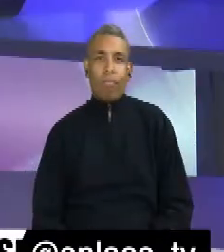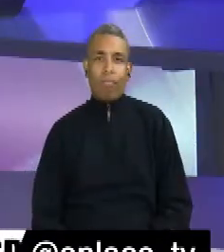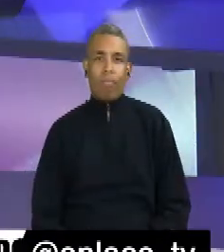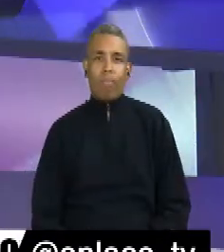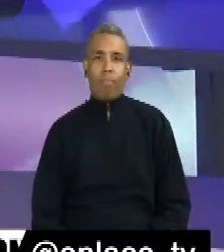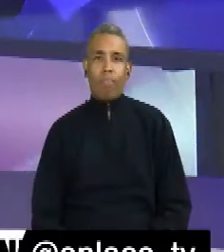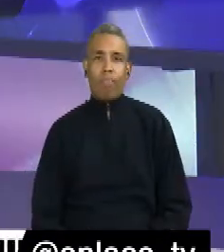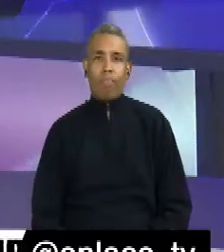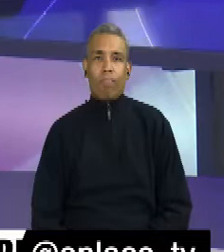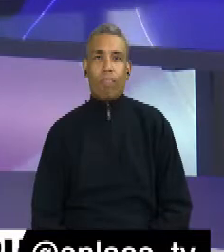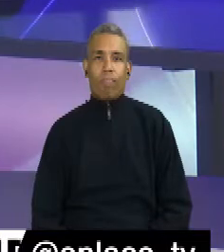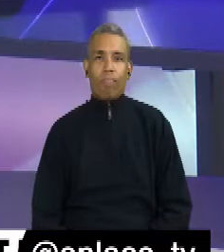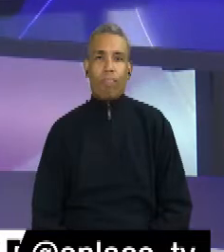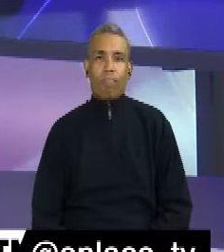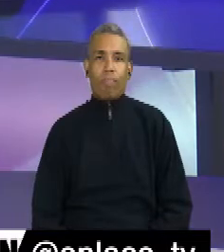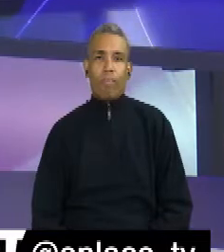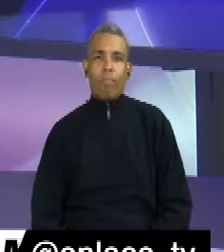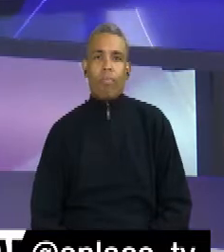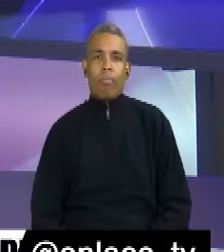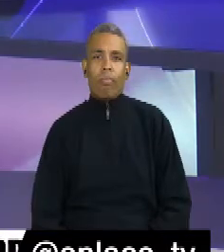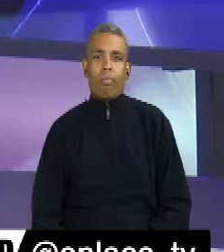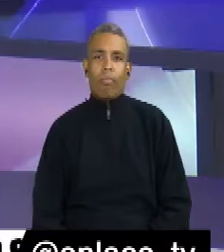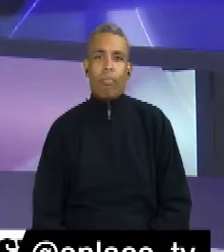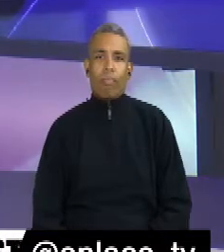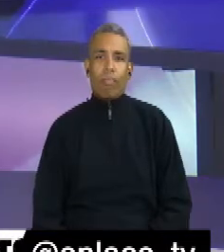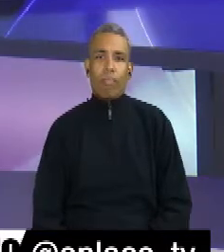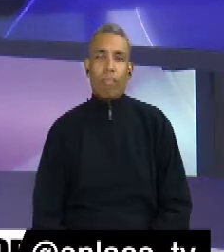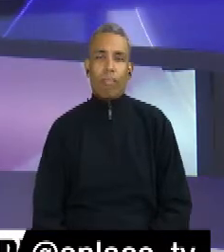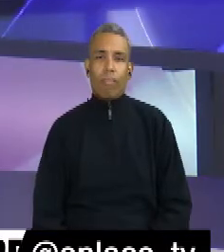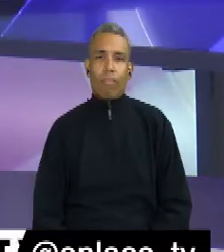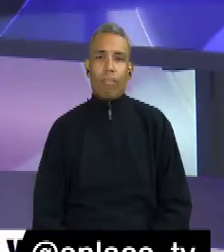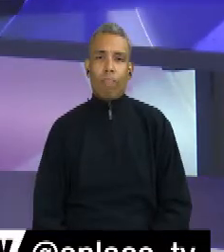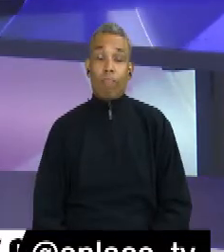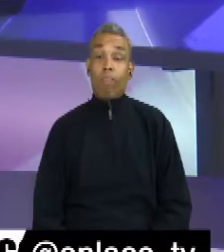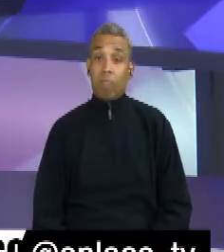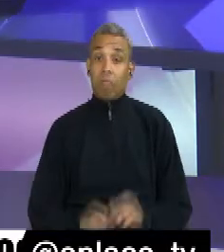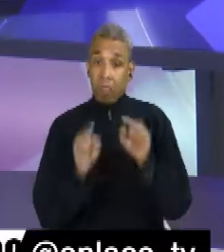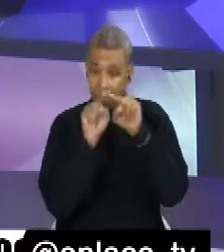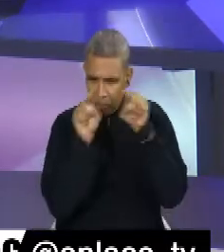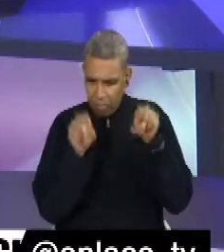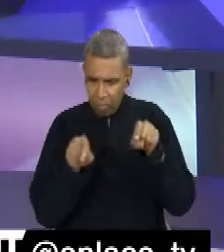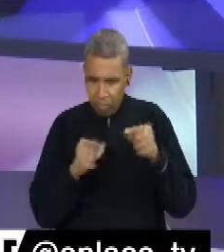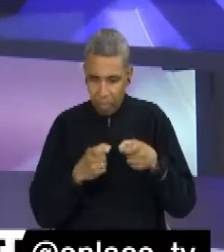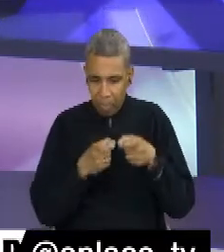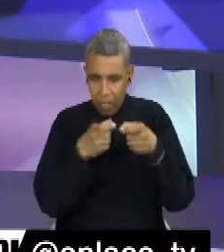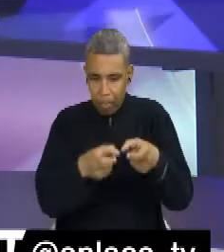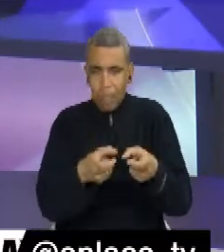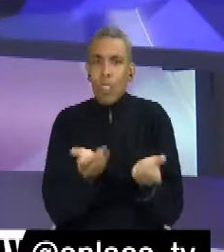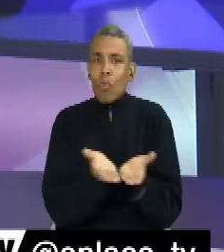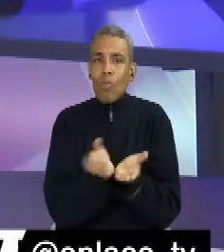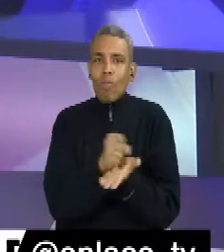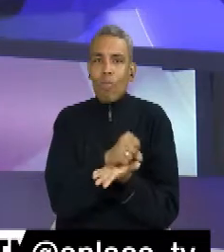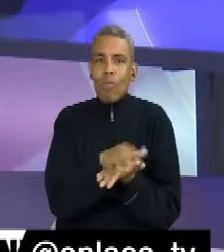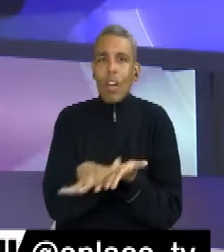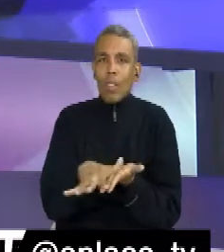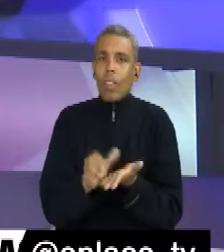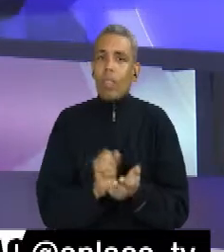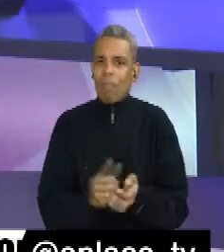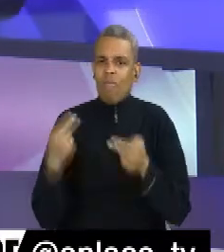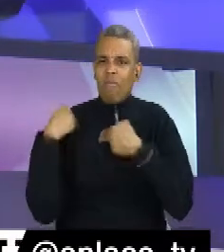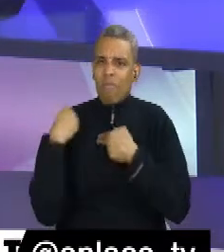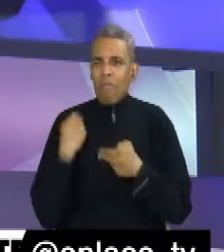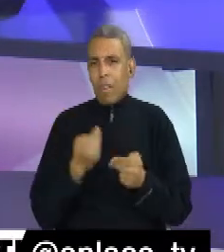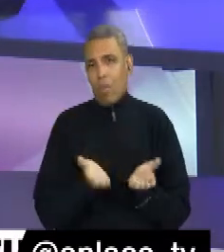Inició en la Comuna 5 de Barranca Bermeja la feria del programa de becas educativas. La Secretaría de Educación dispondrá de un